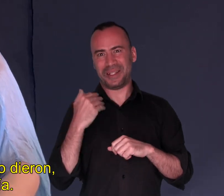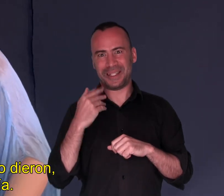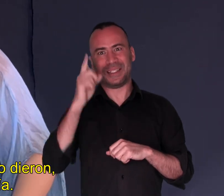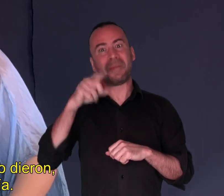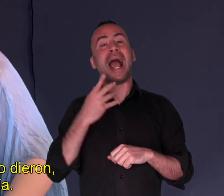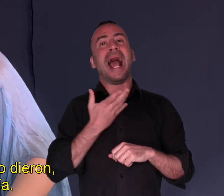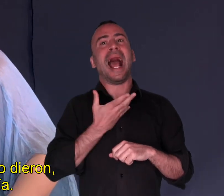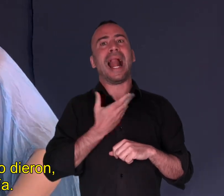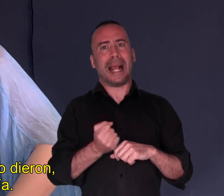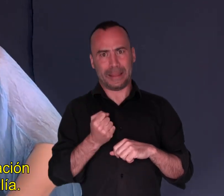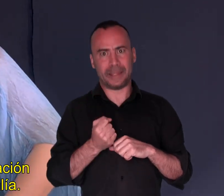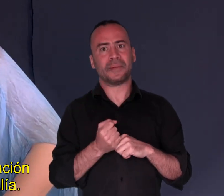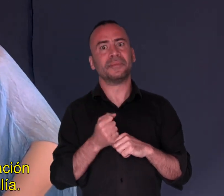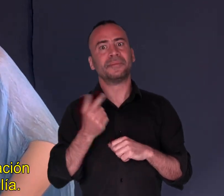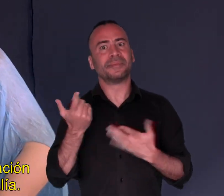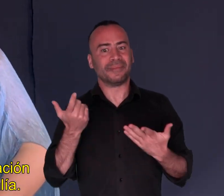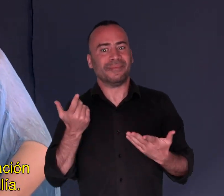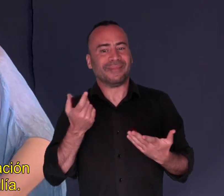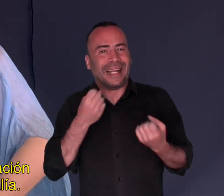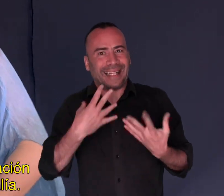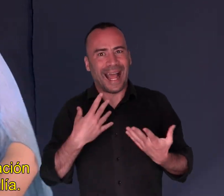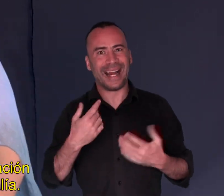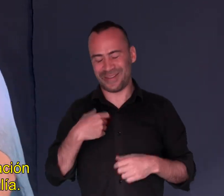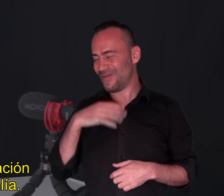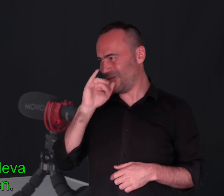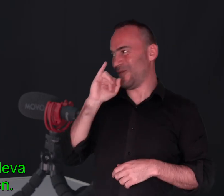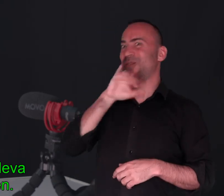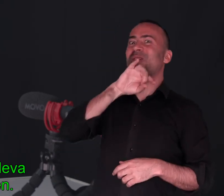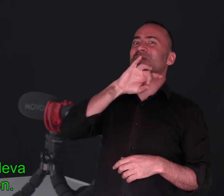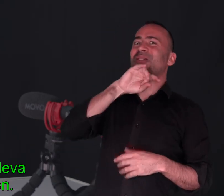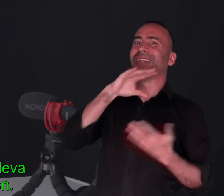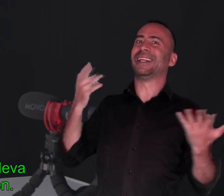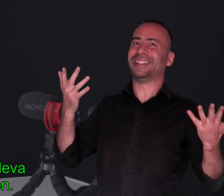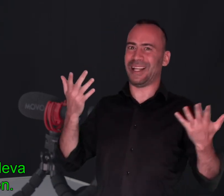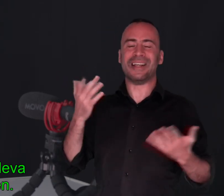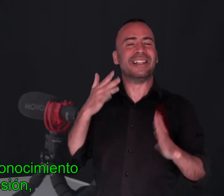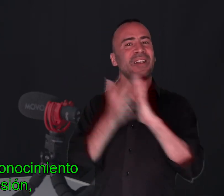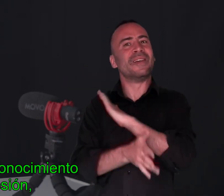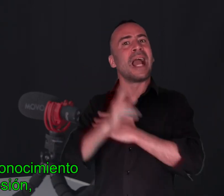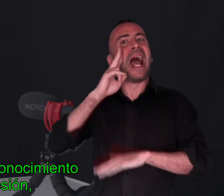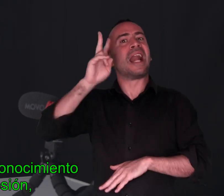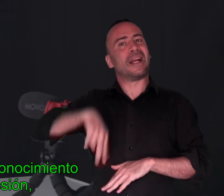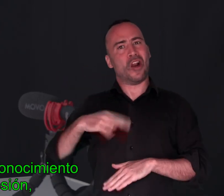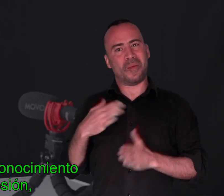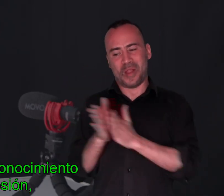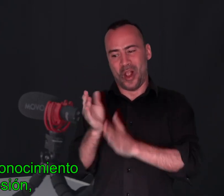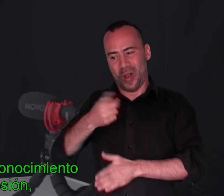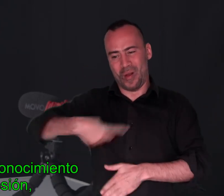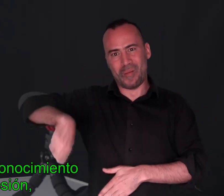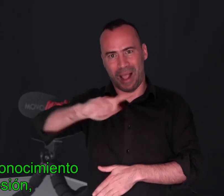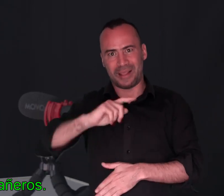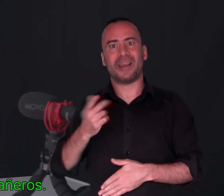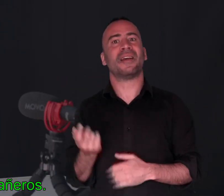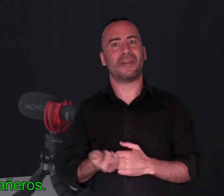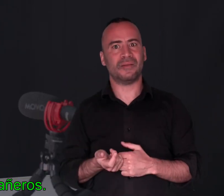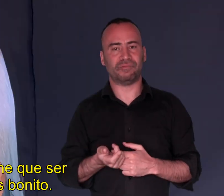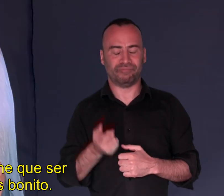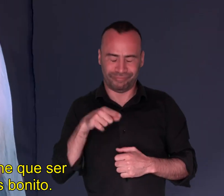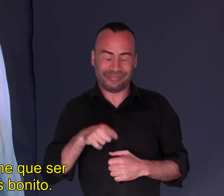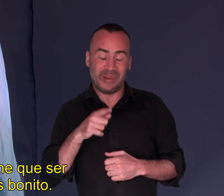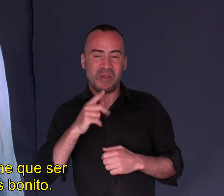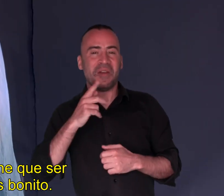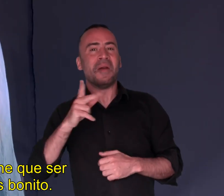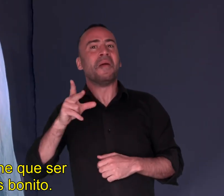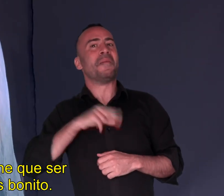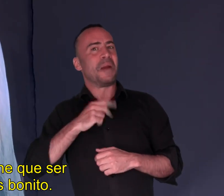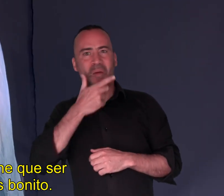dieron y altala la dominación er altala pues se lleva muy bien porque es un reconocimiento de la profesión de los compañeros Es que